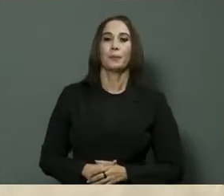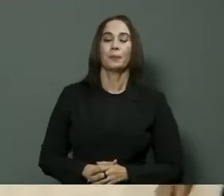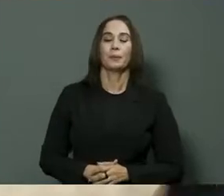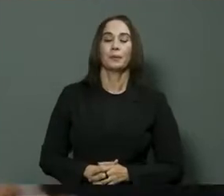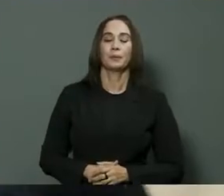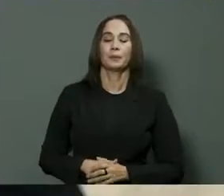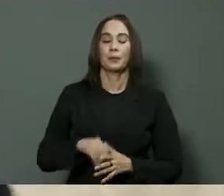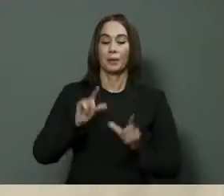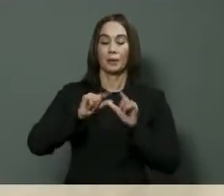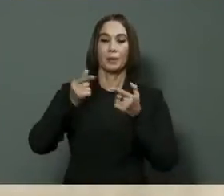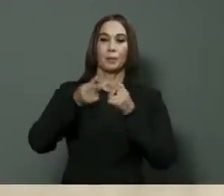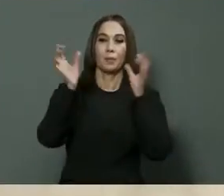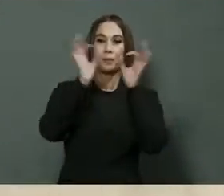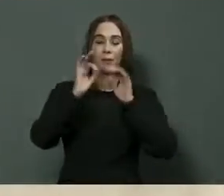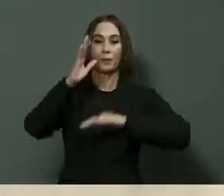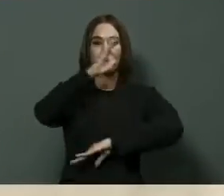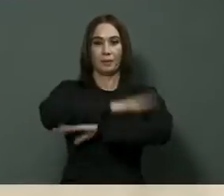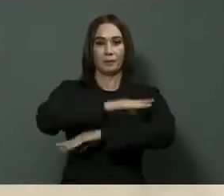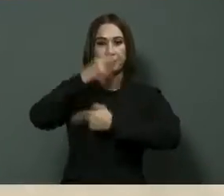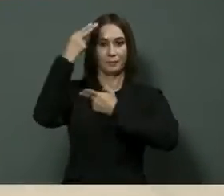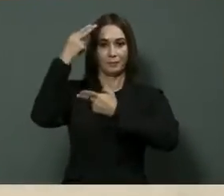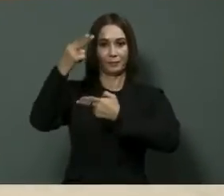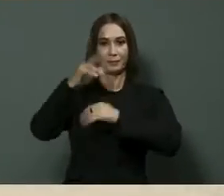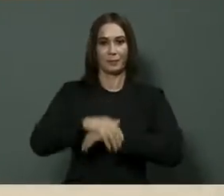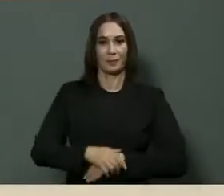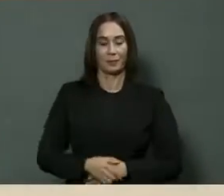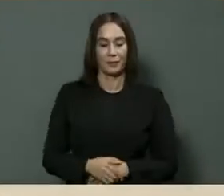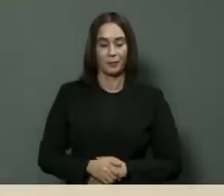que formaron parte de la mesa de honor.